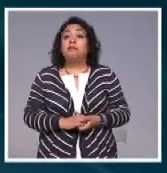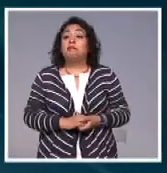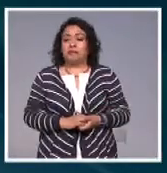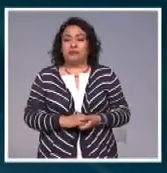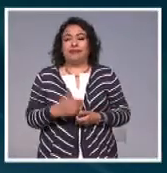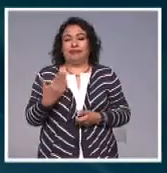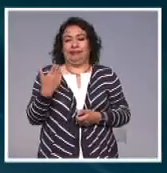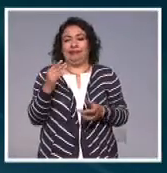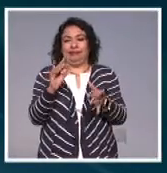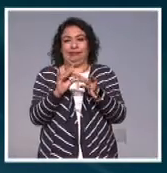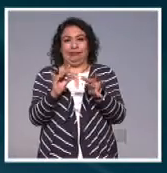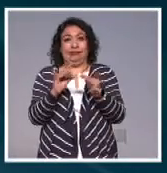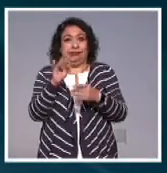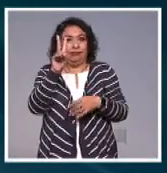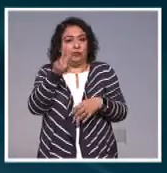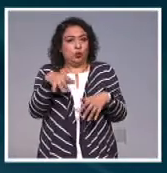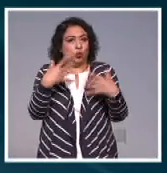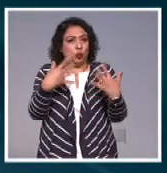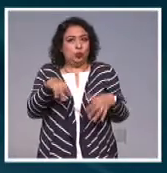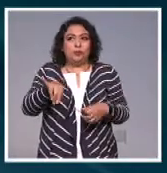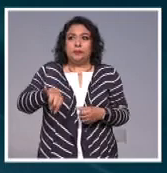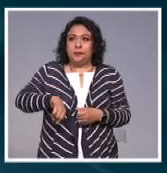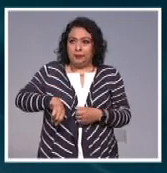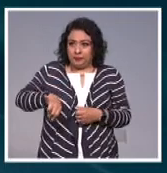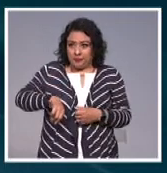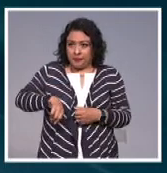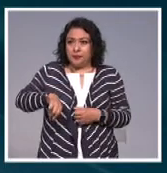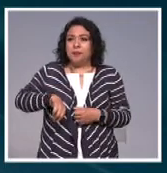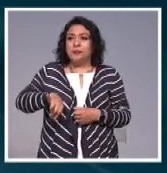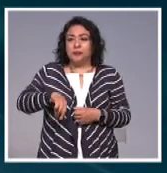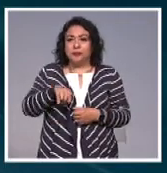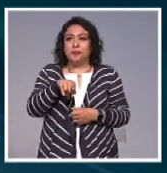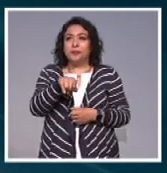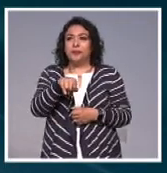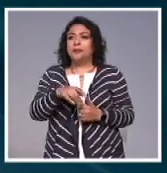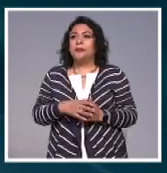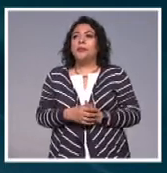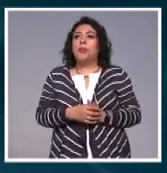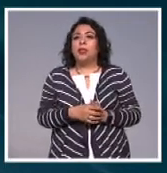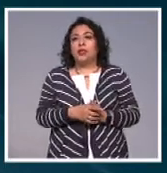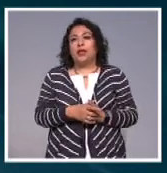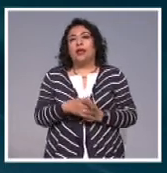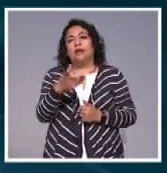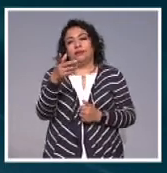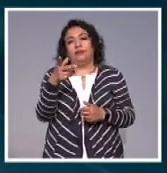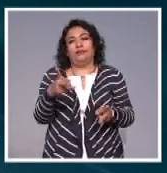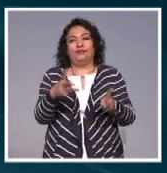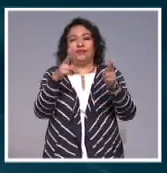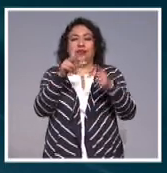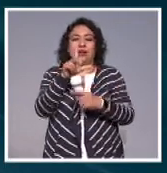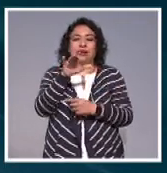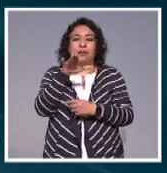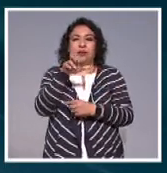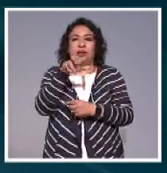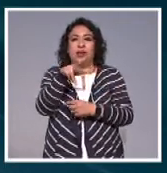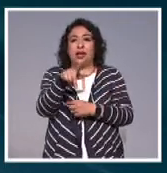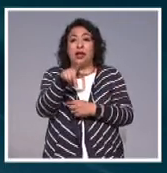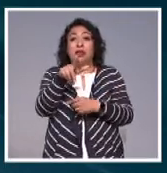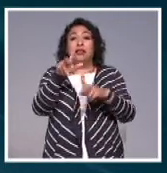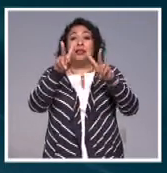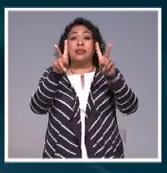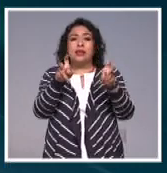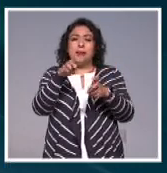Bueno, lo que les decía, de verdad, que se pone muy interesante esta entrega de Liminal con el tema